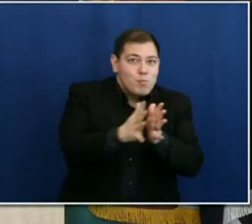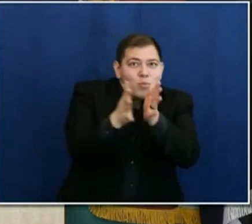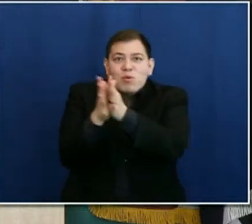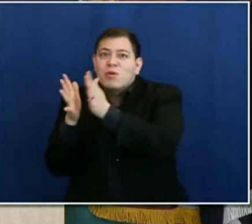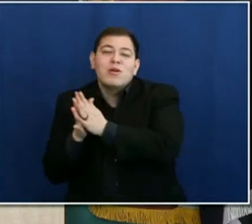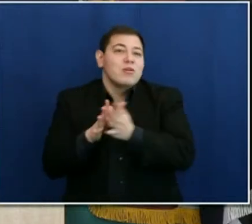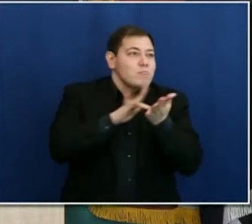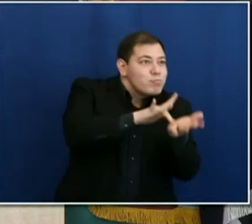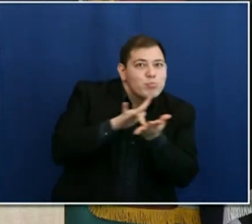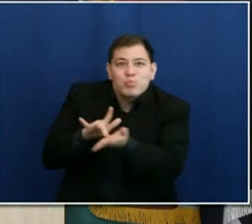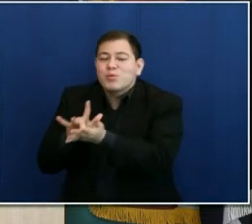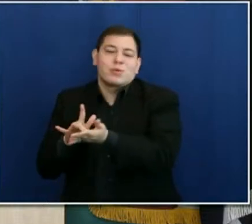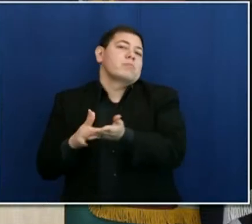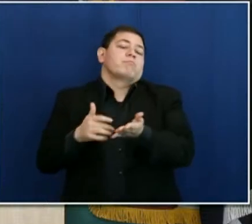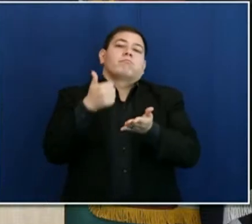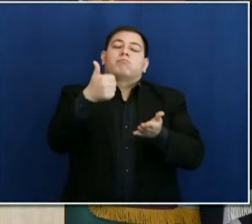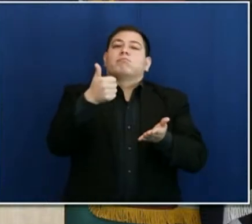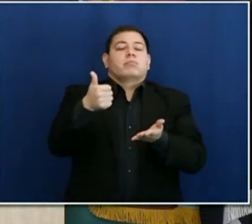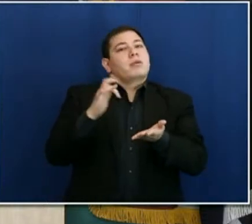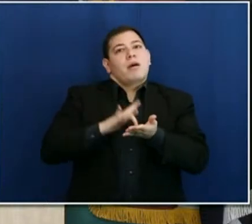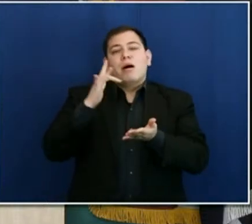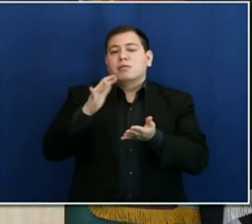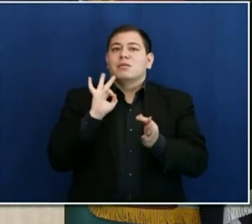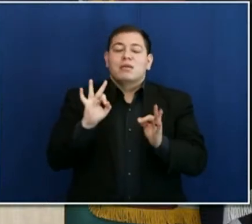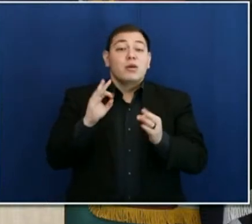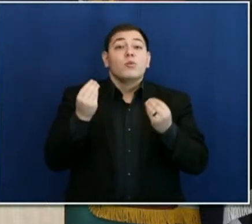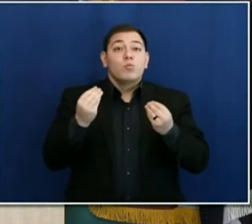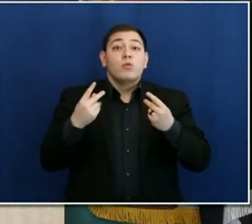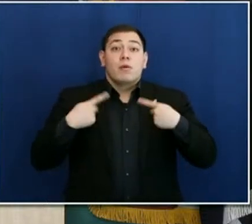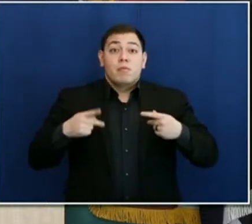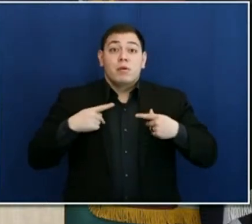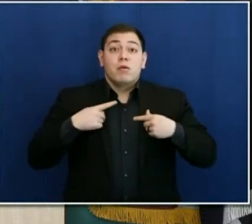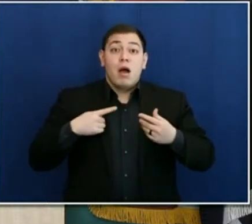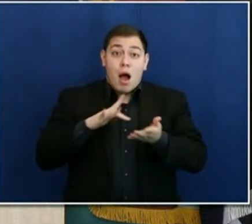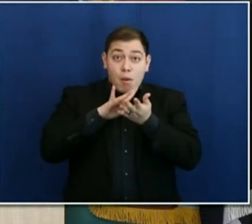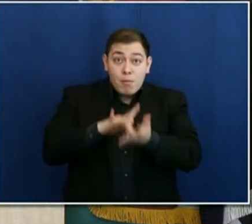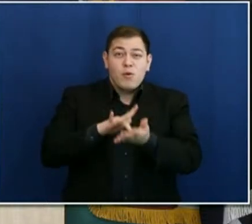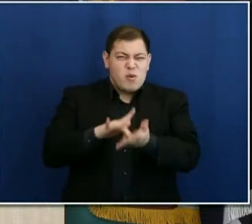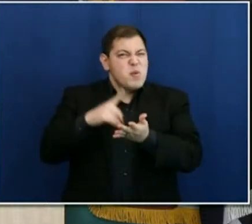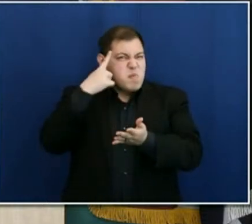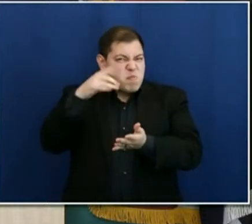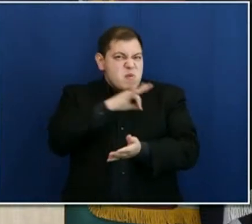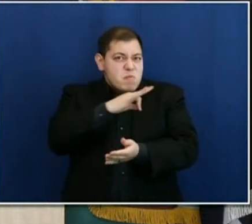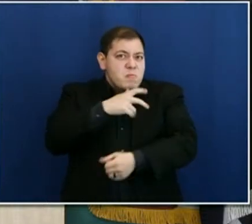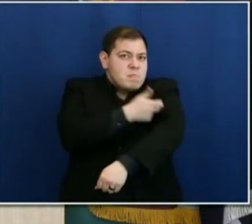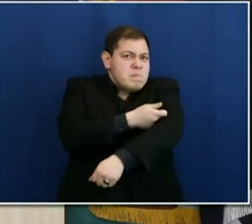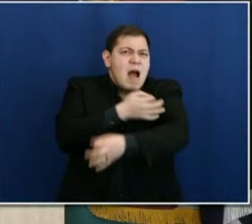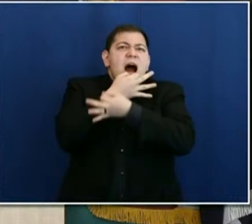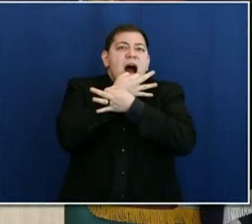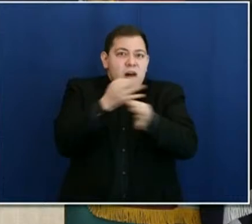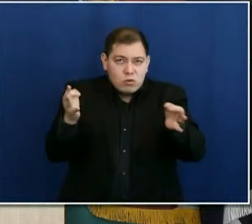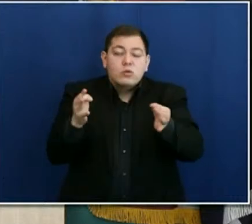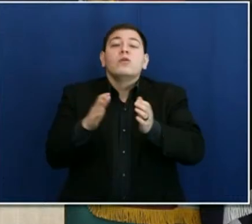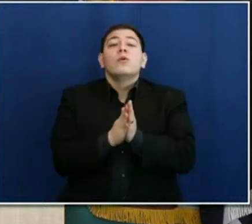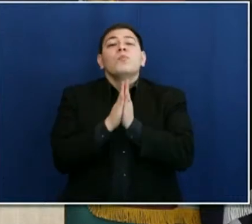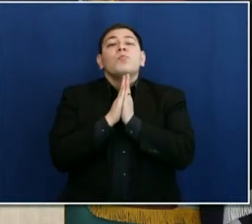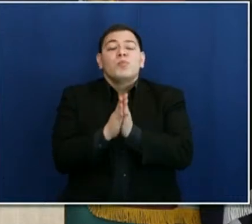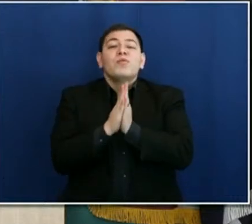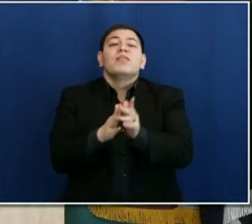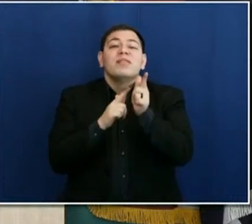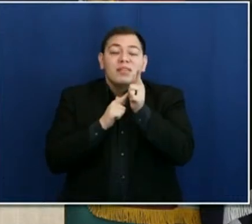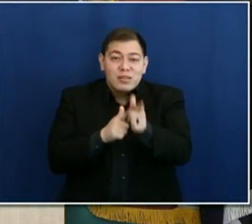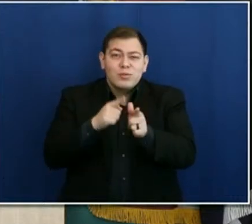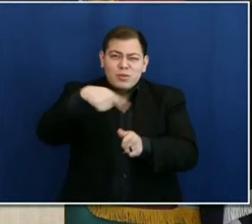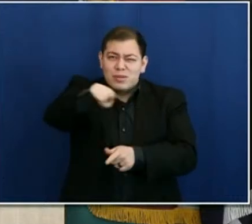seguido las indicaciones del Departamento de Salud Público y por eso hemos tenido el éxito que hemos tenido hasta el momento. Por favor, continúen con